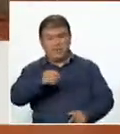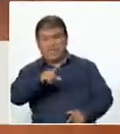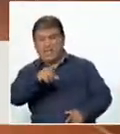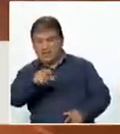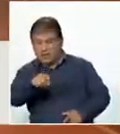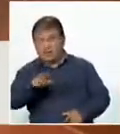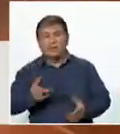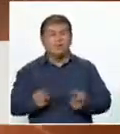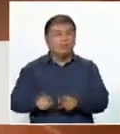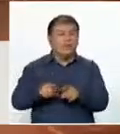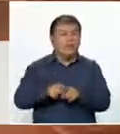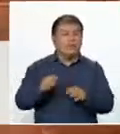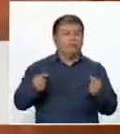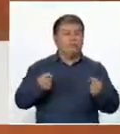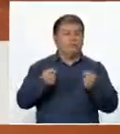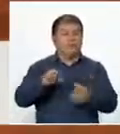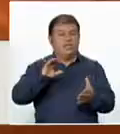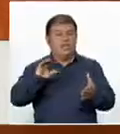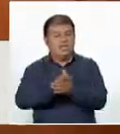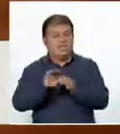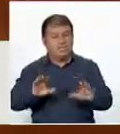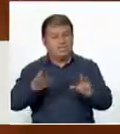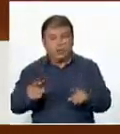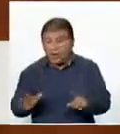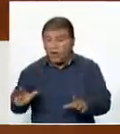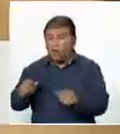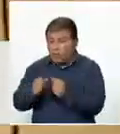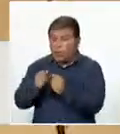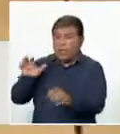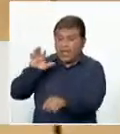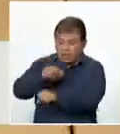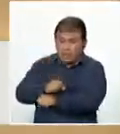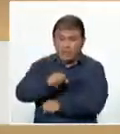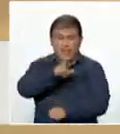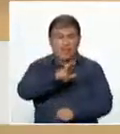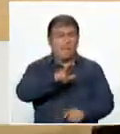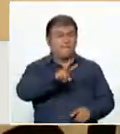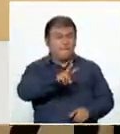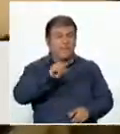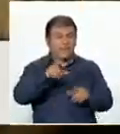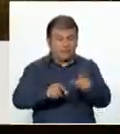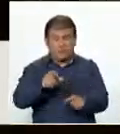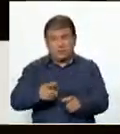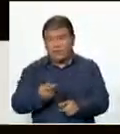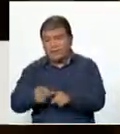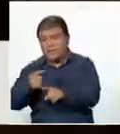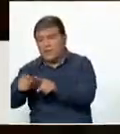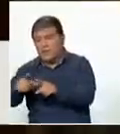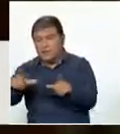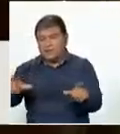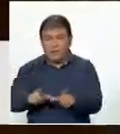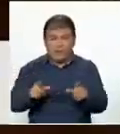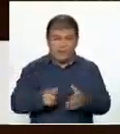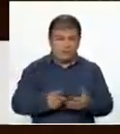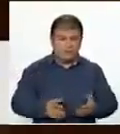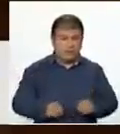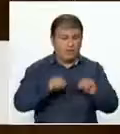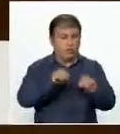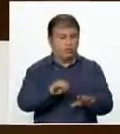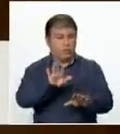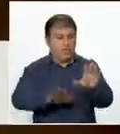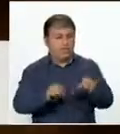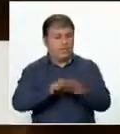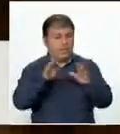por robo agravado en Chincha. Con él fueron intervenidos 20 personas en 31 puntos de la ciudad. A todos ellos se les dictó 15 días de